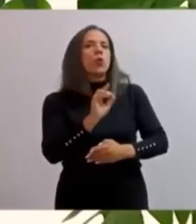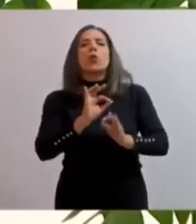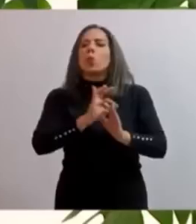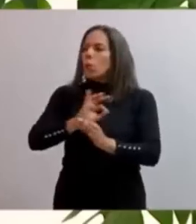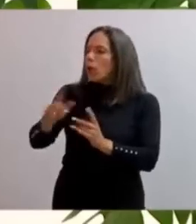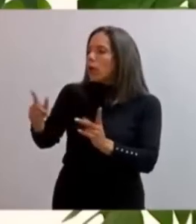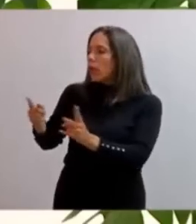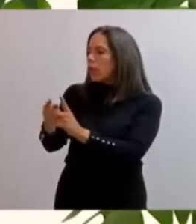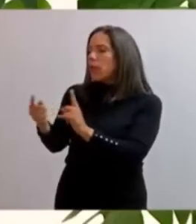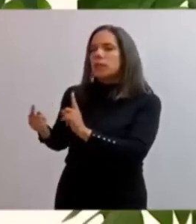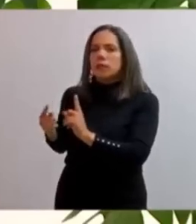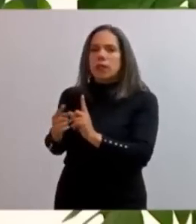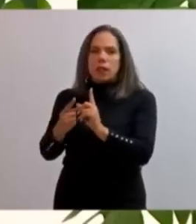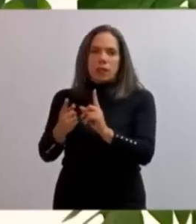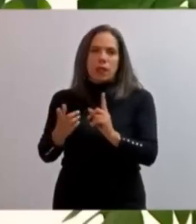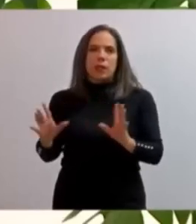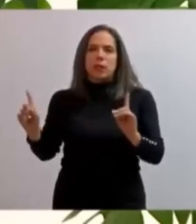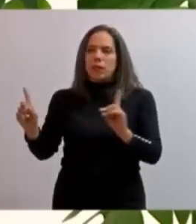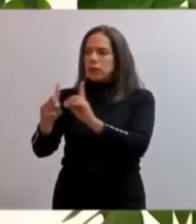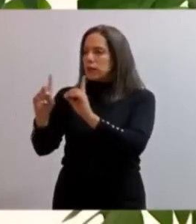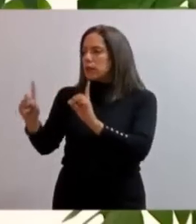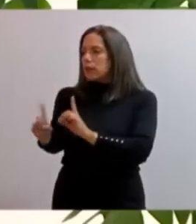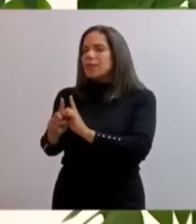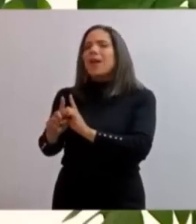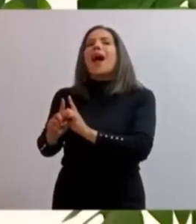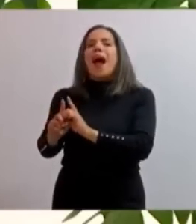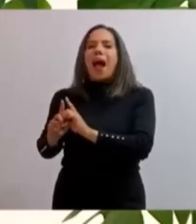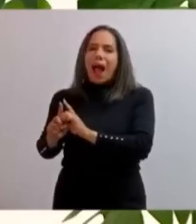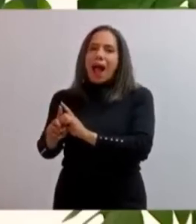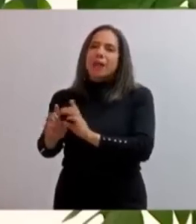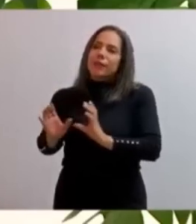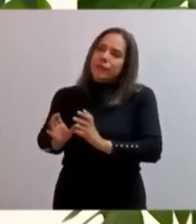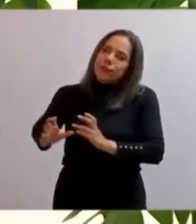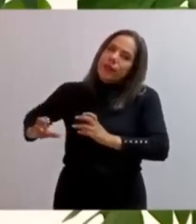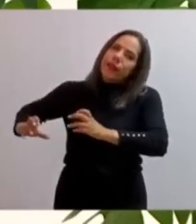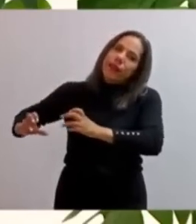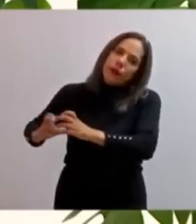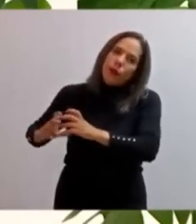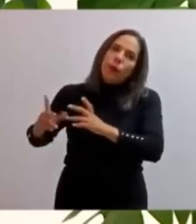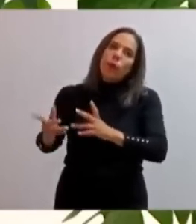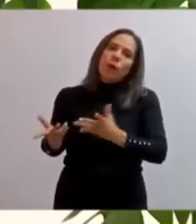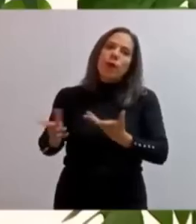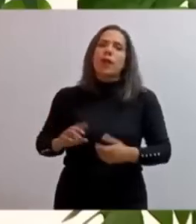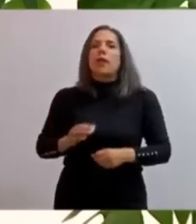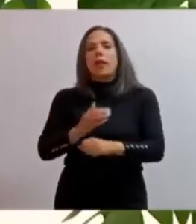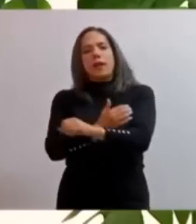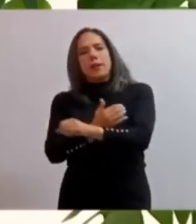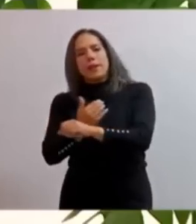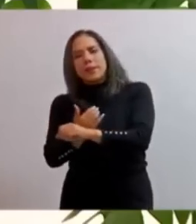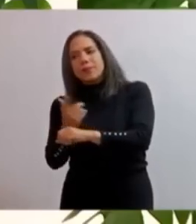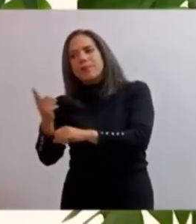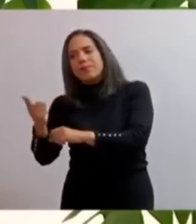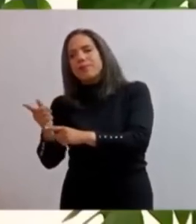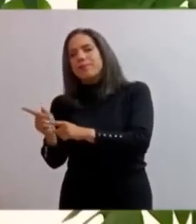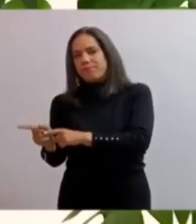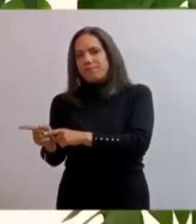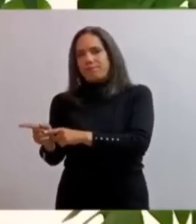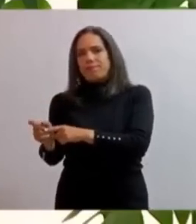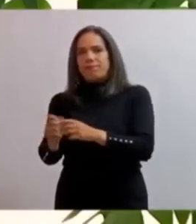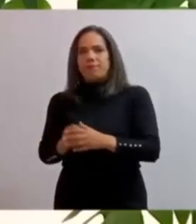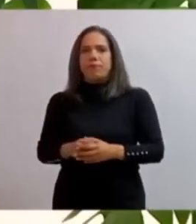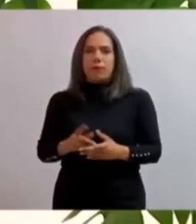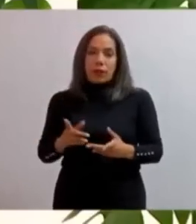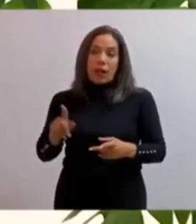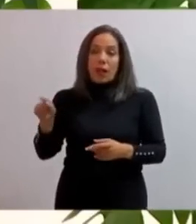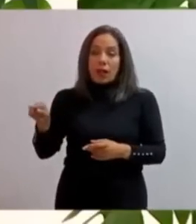docentes puedan orientar en comunidad, en la comunidad escolar, este